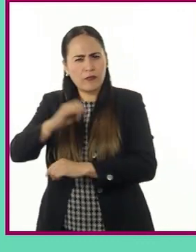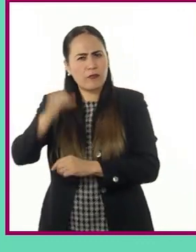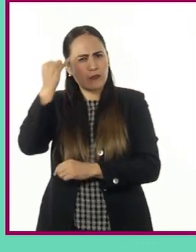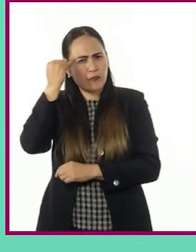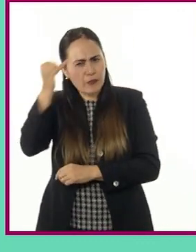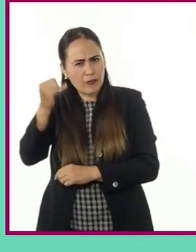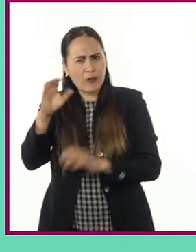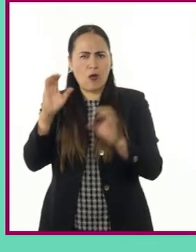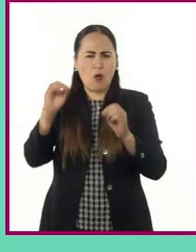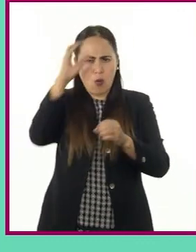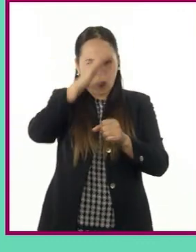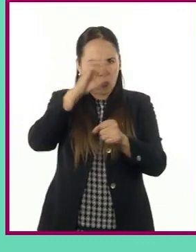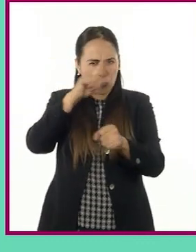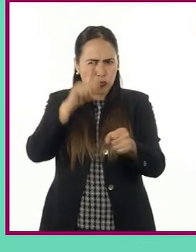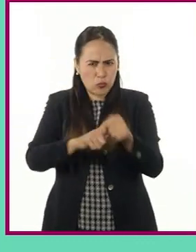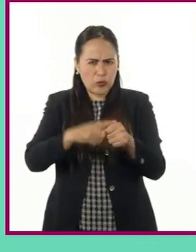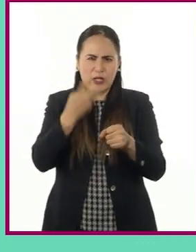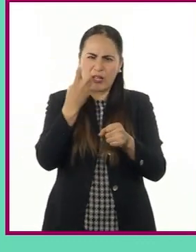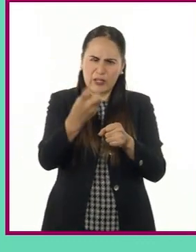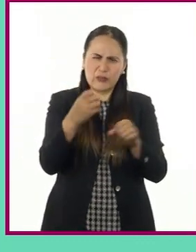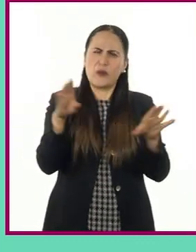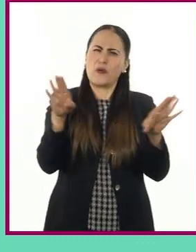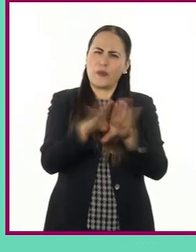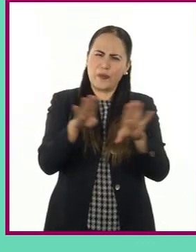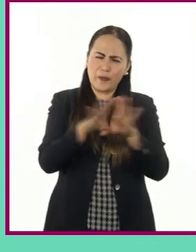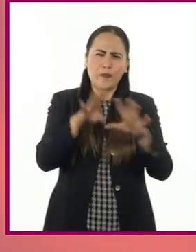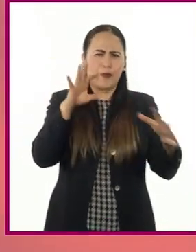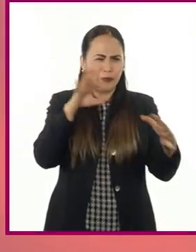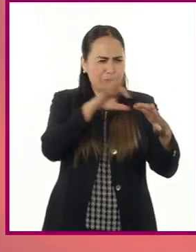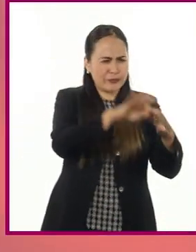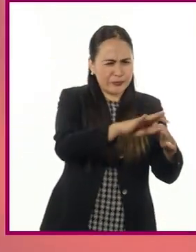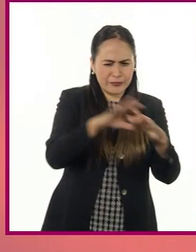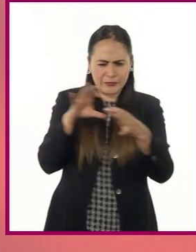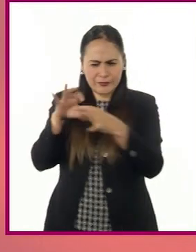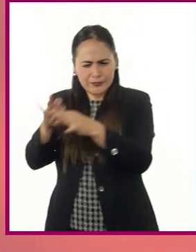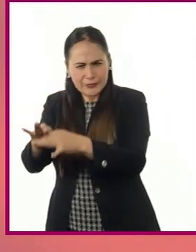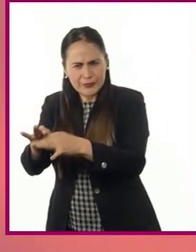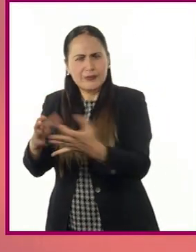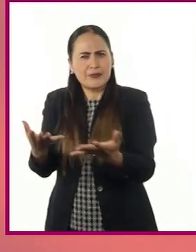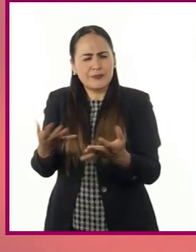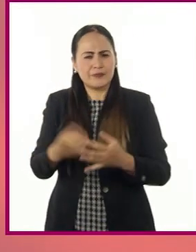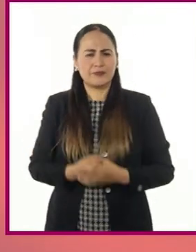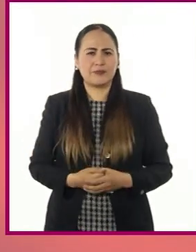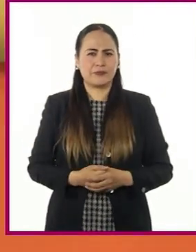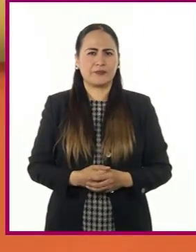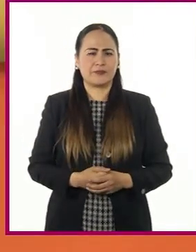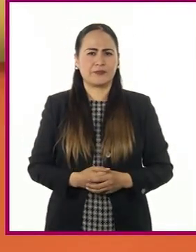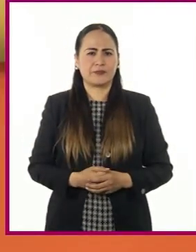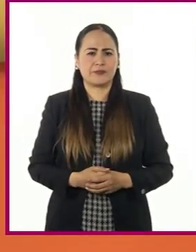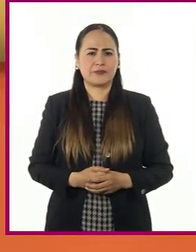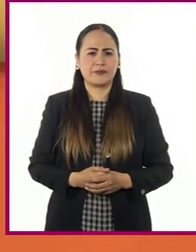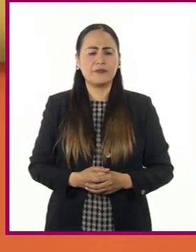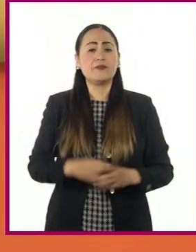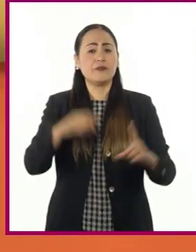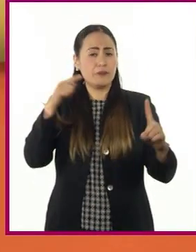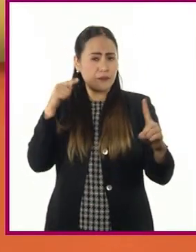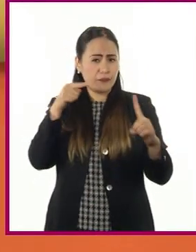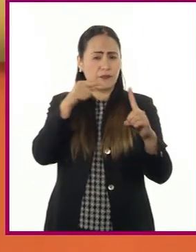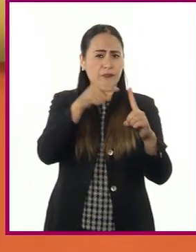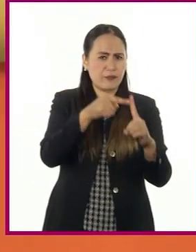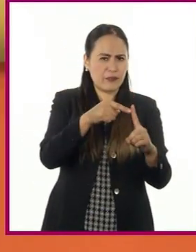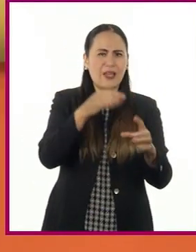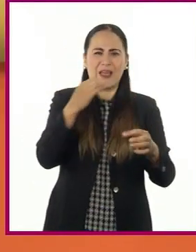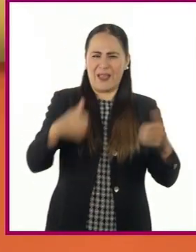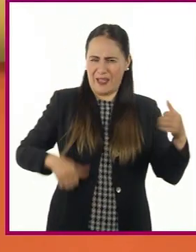la cultura en el contexto y la época en la que fue escrito. Tomen en cuenta que la finalidad del reto es que